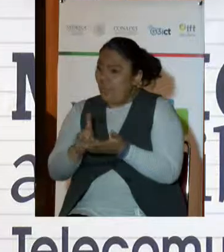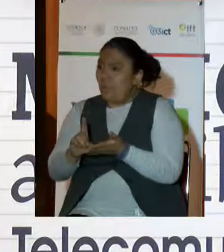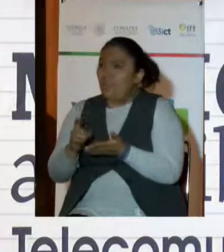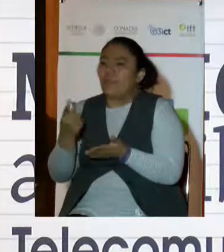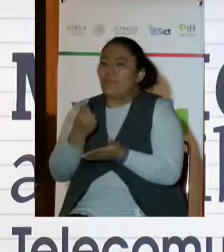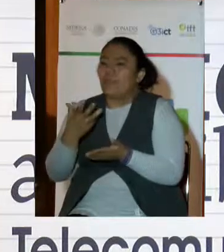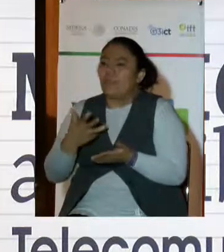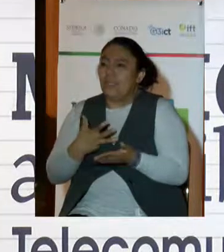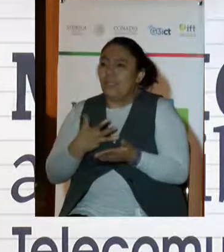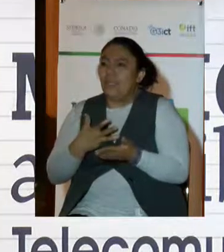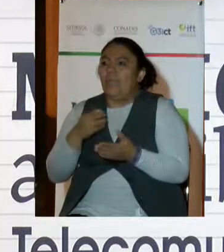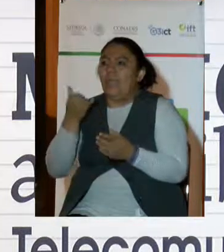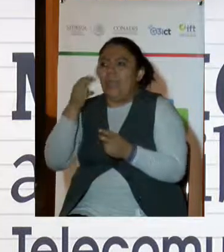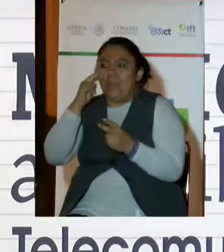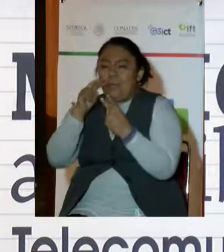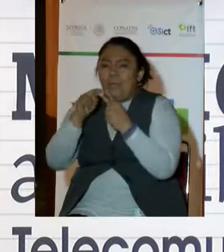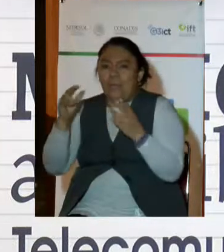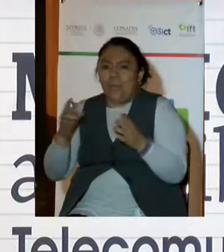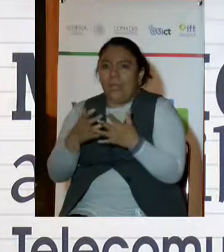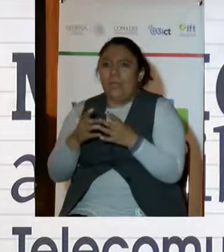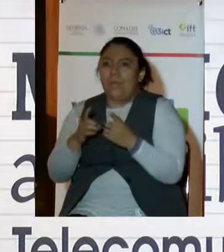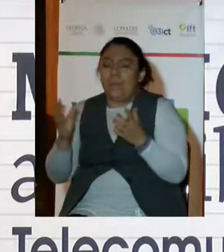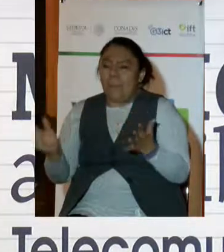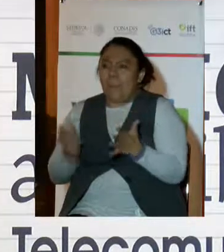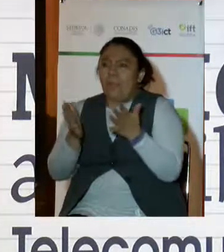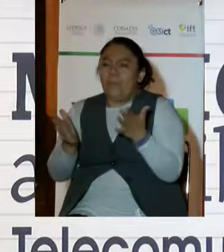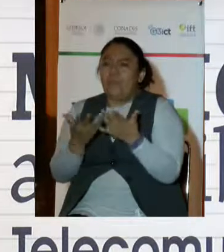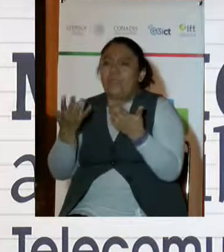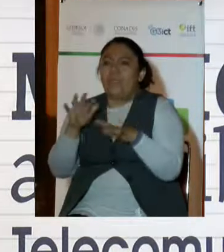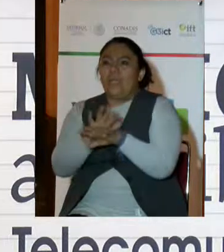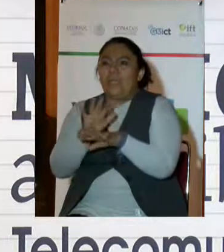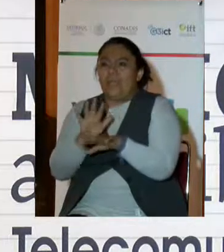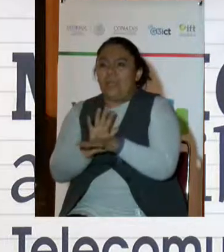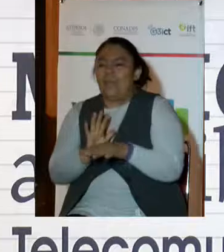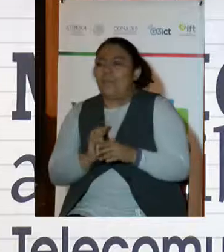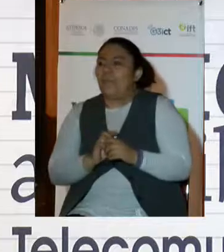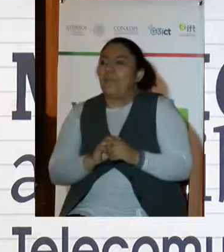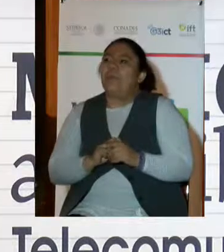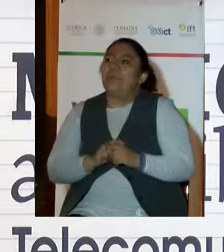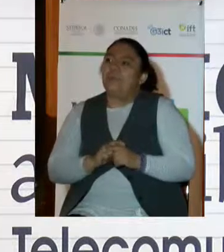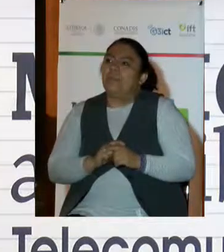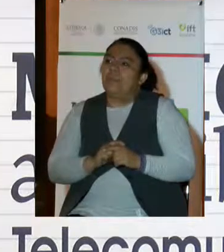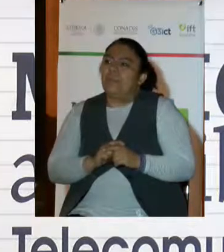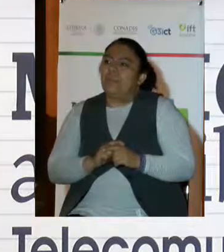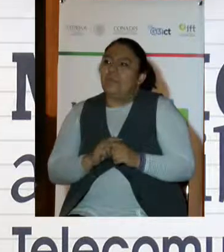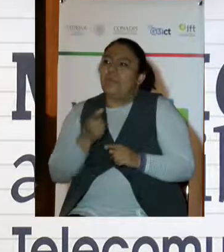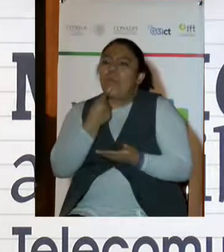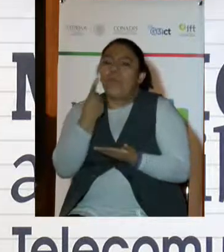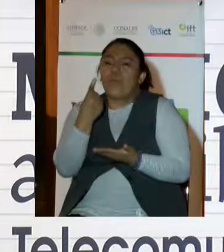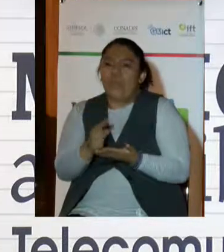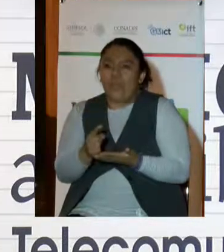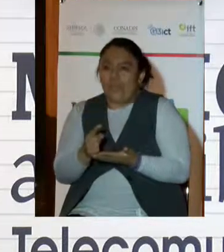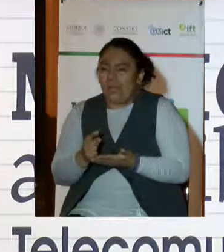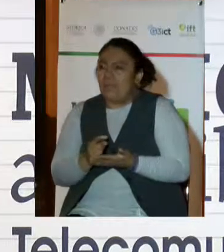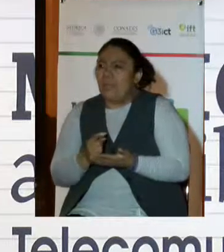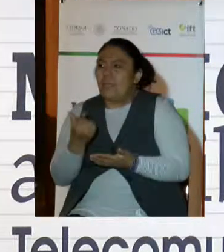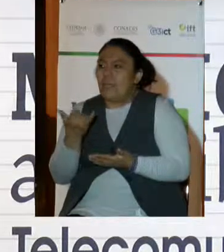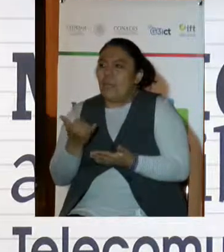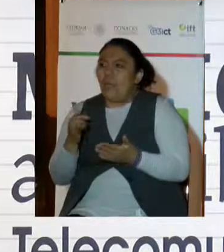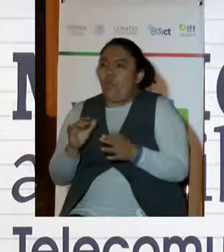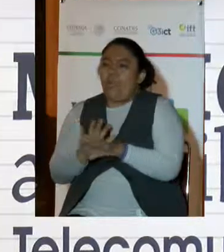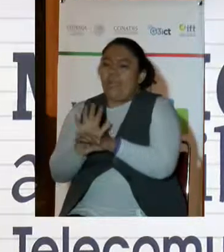una gran misión en impulsar este cambio cultural con mandatos legales y con la